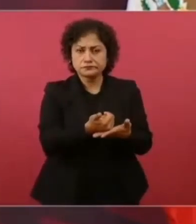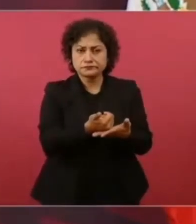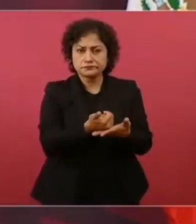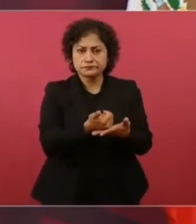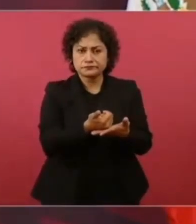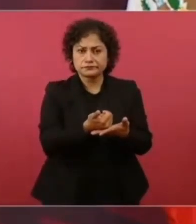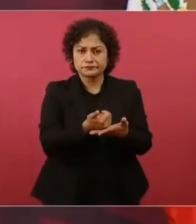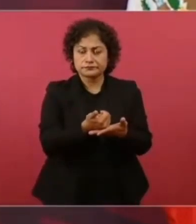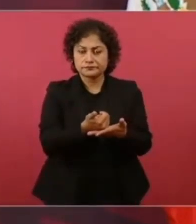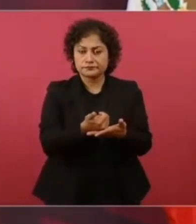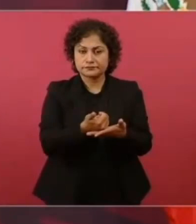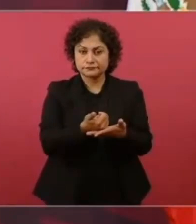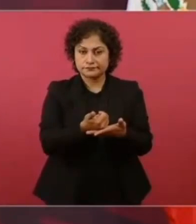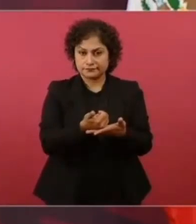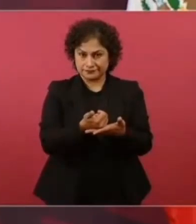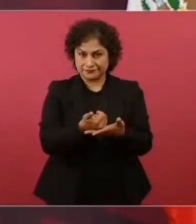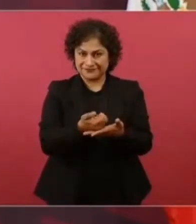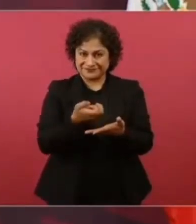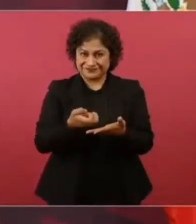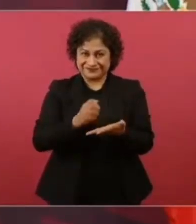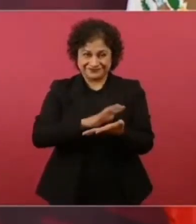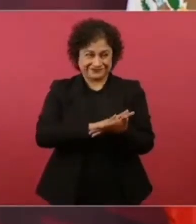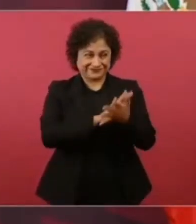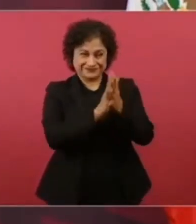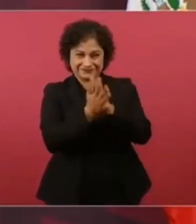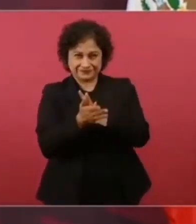en esta nueva etapa.